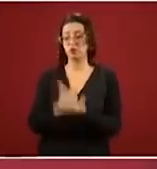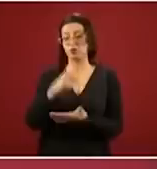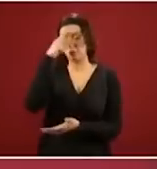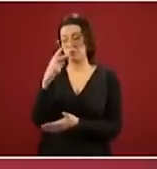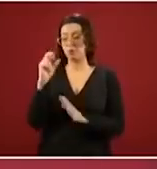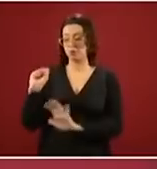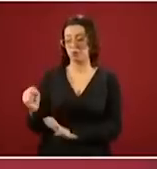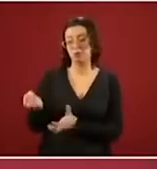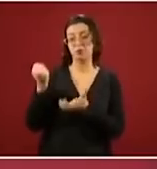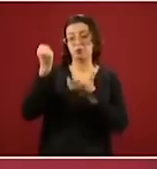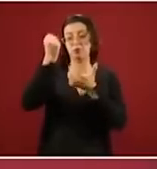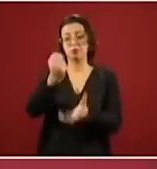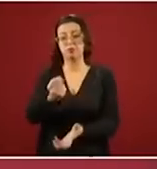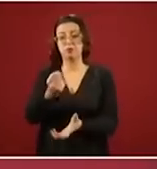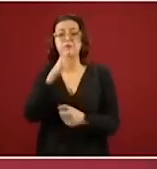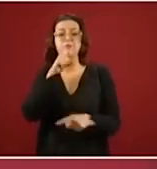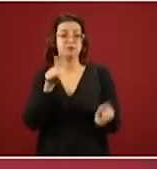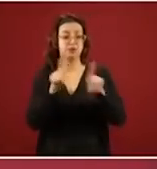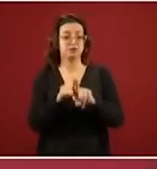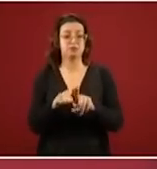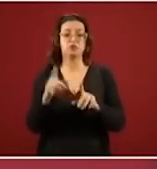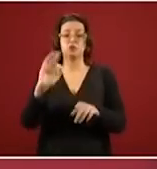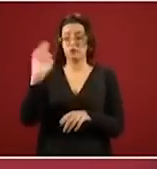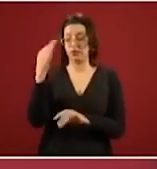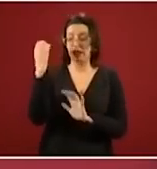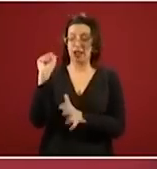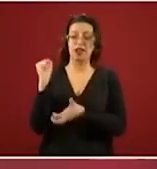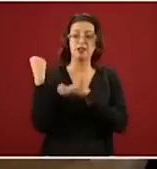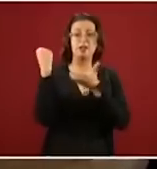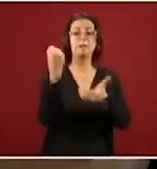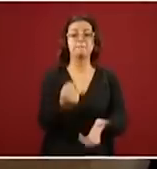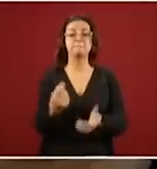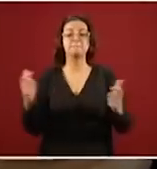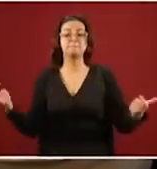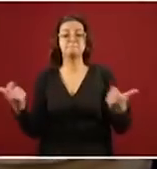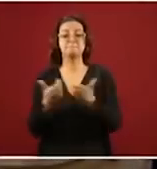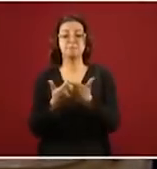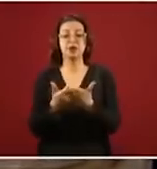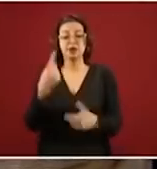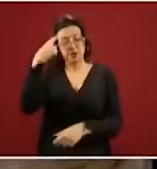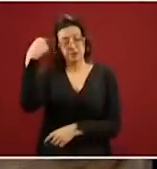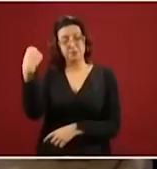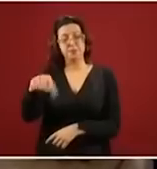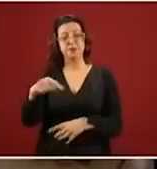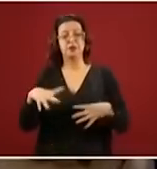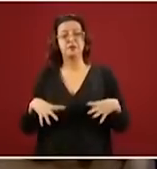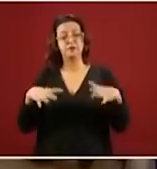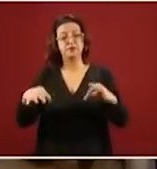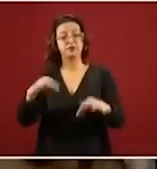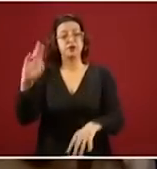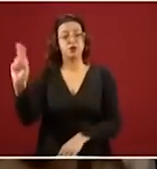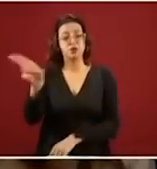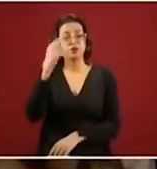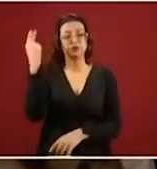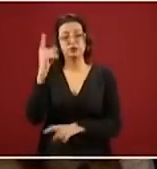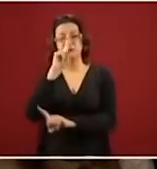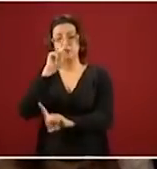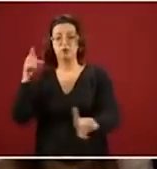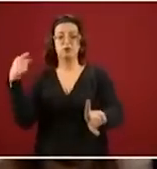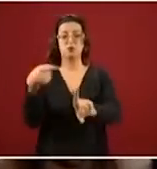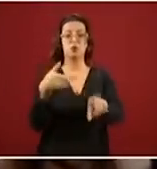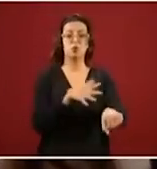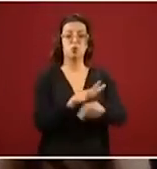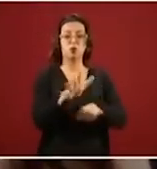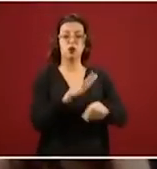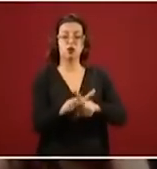de mexico con los recursos del gobierno de mexico para poder estar establecer esta universidad con otra orientación que es la